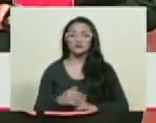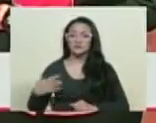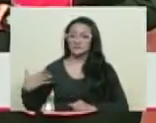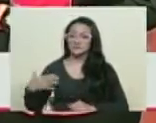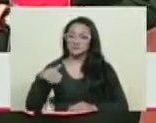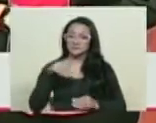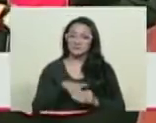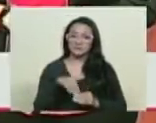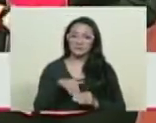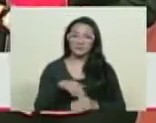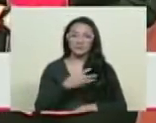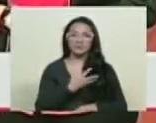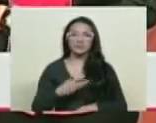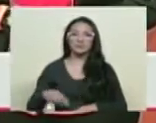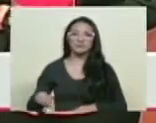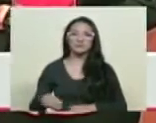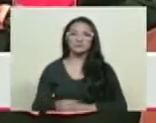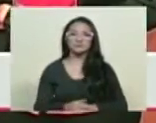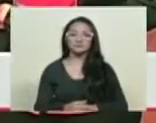presidenciales